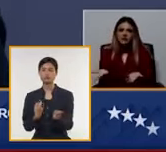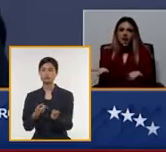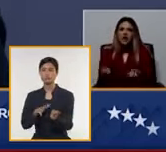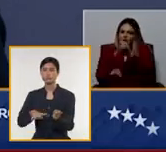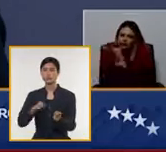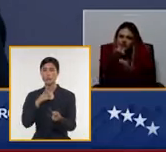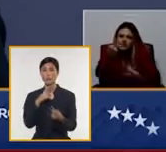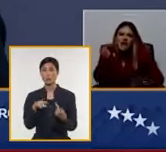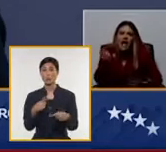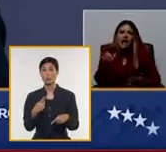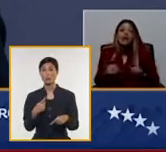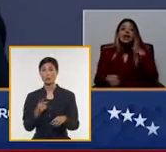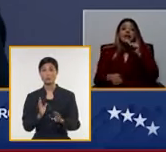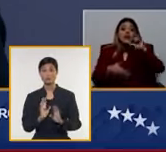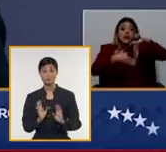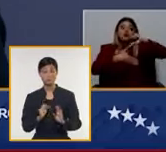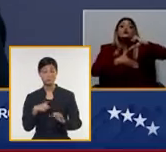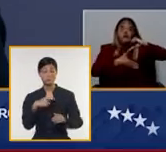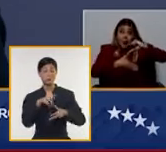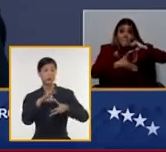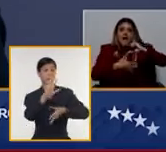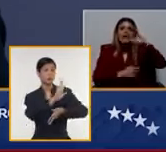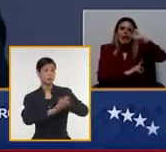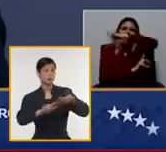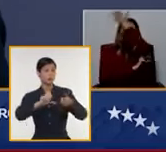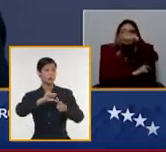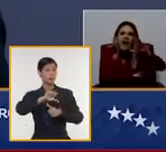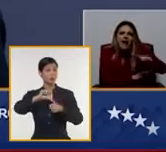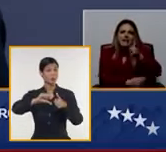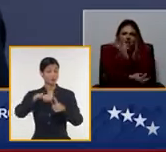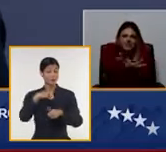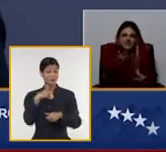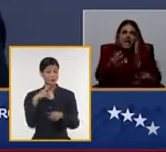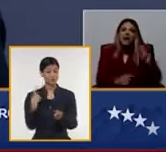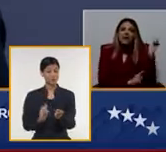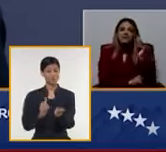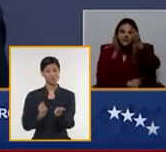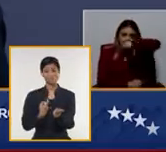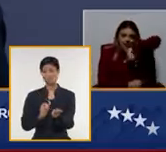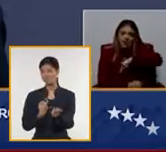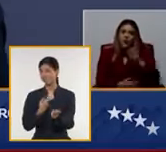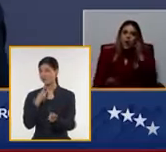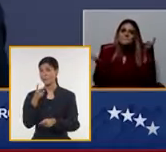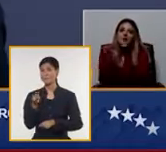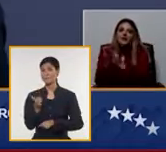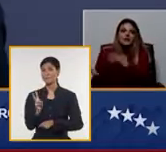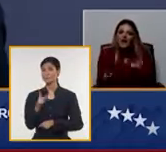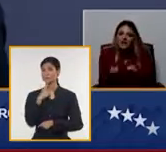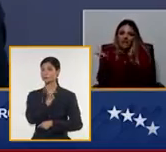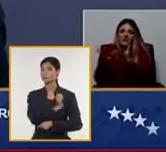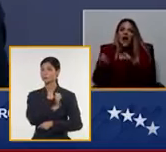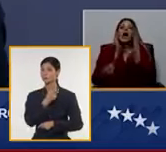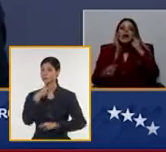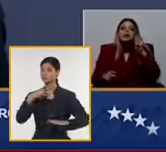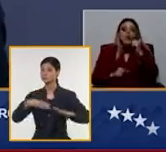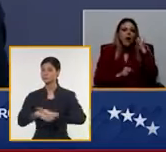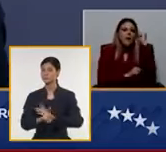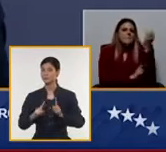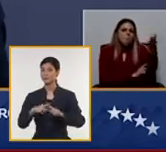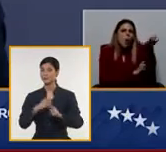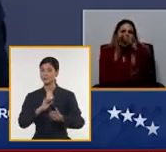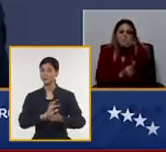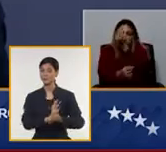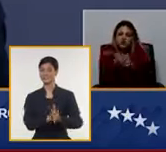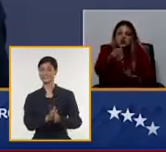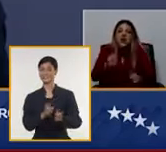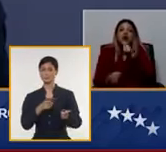con sangre suramericana, caribeña, con sangre venezolana. Lo quieren llevar a un baño de sangre